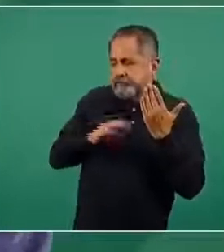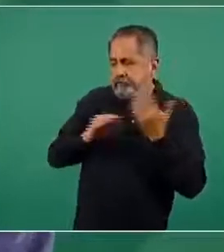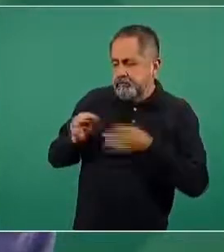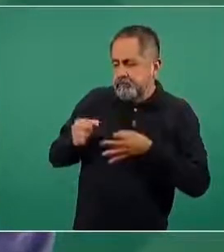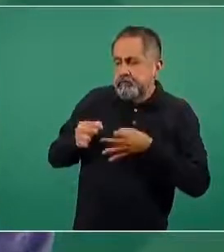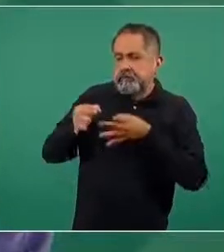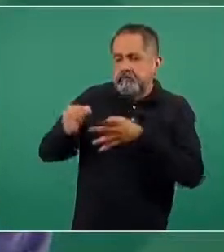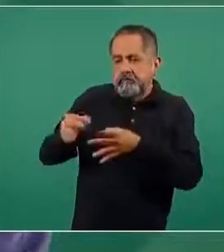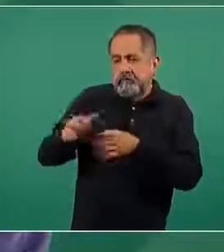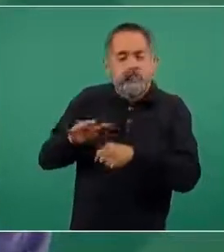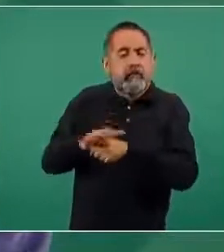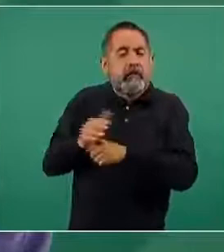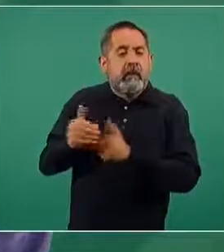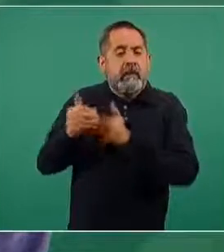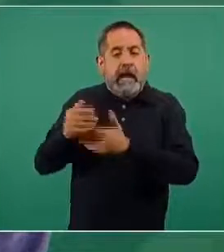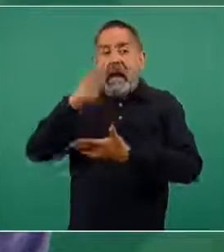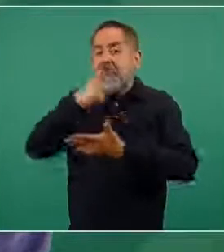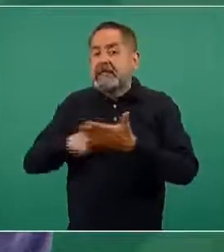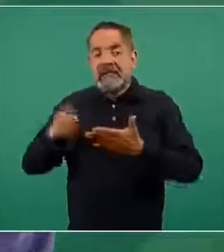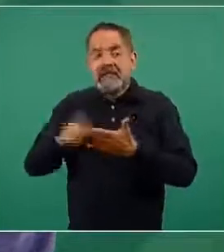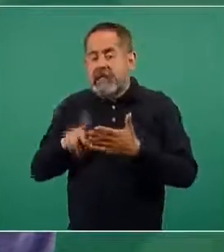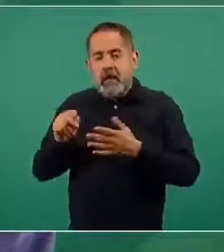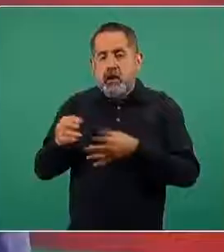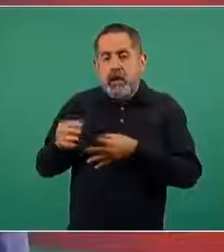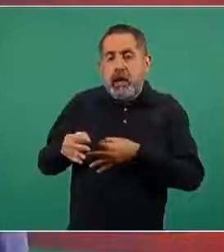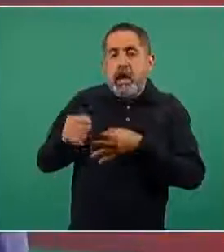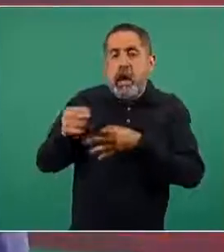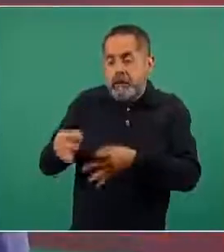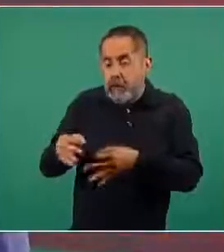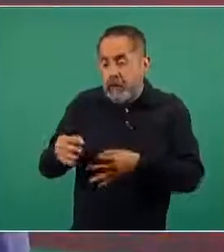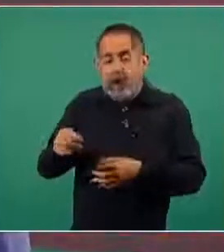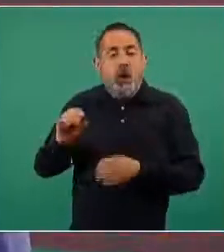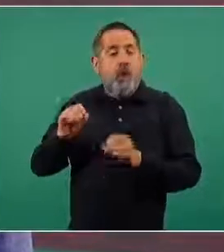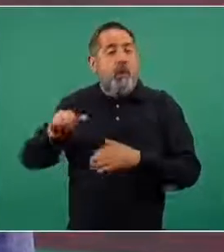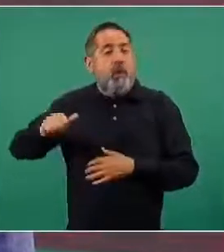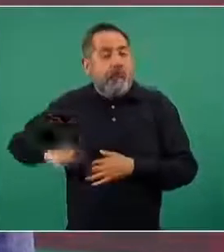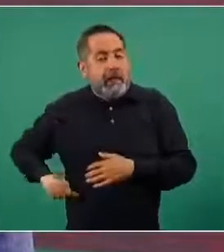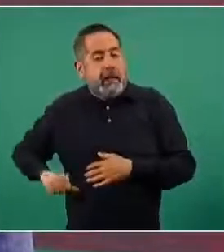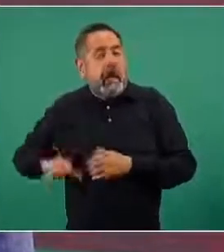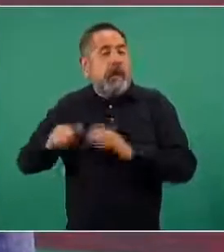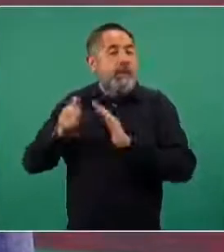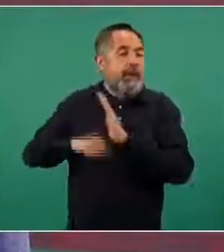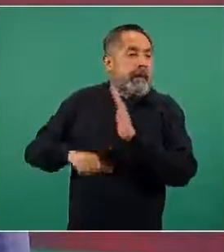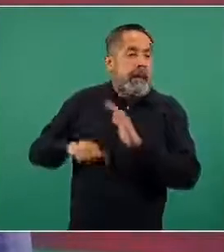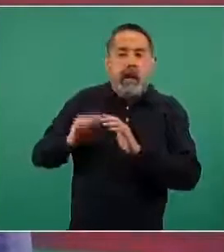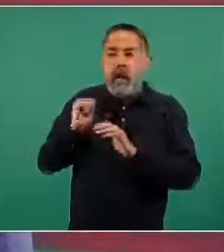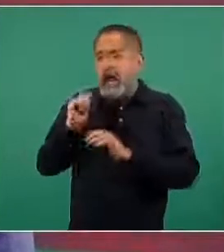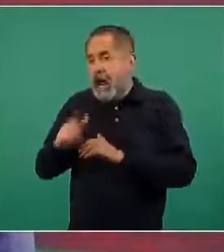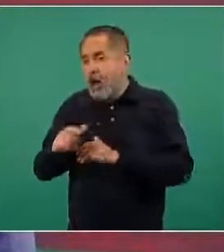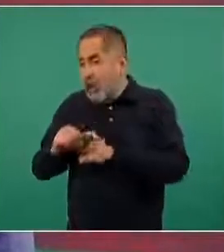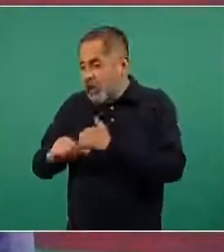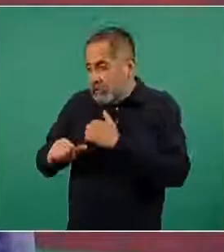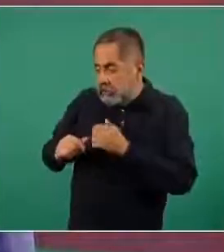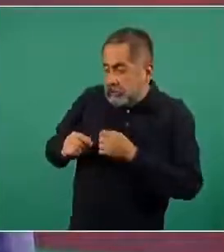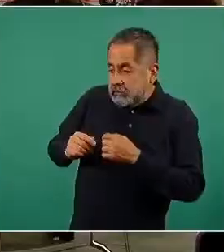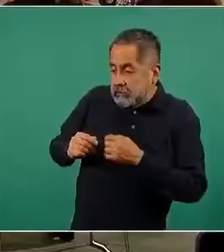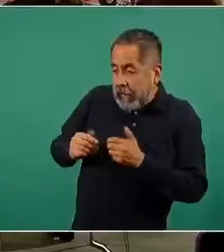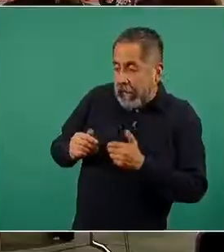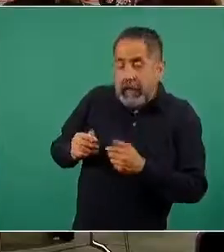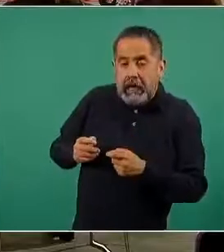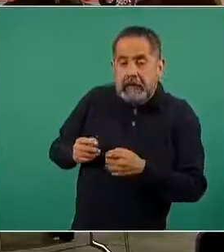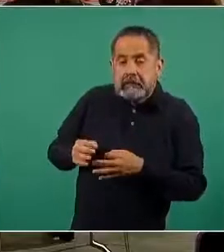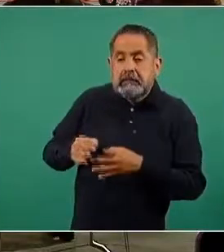programar las consultas, las cirugías, los procedimientos diagnósticos, para, por un lado,